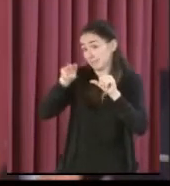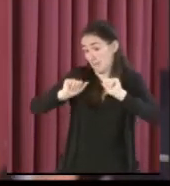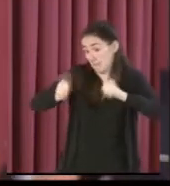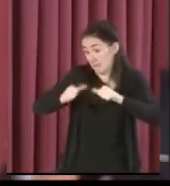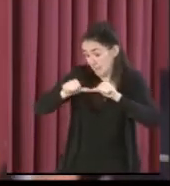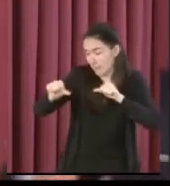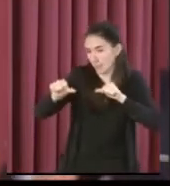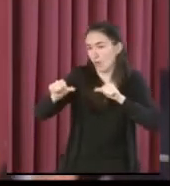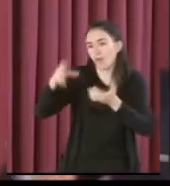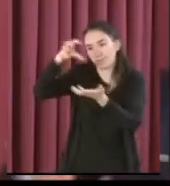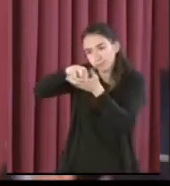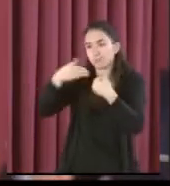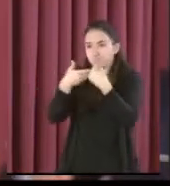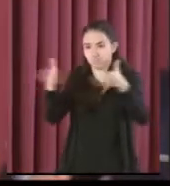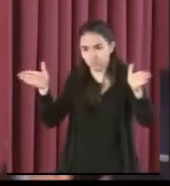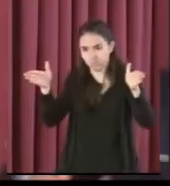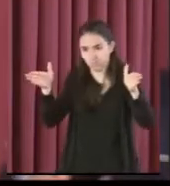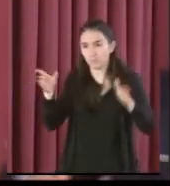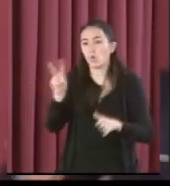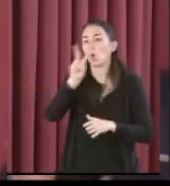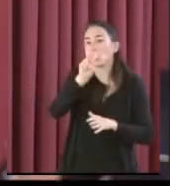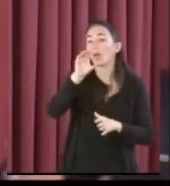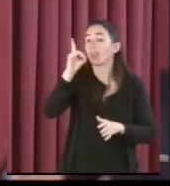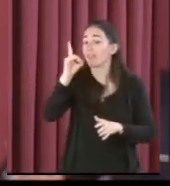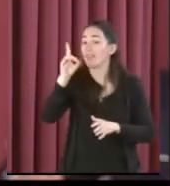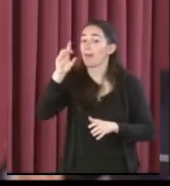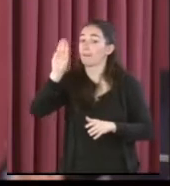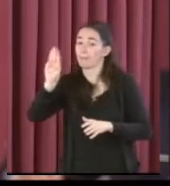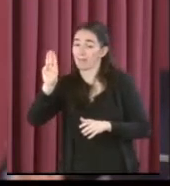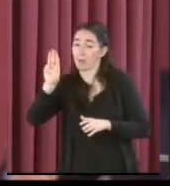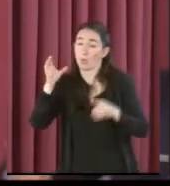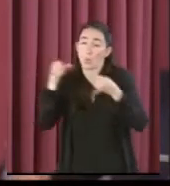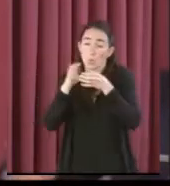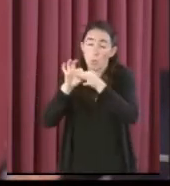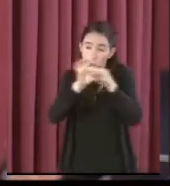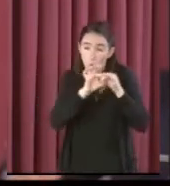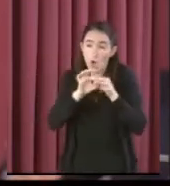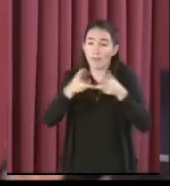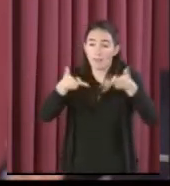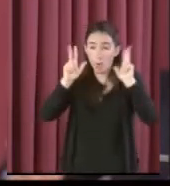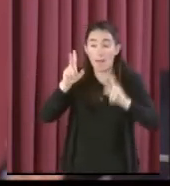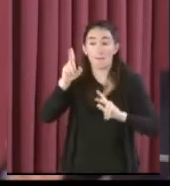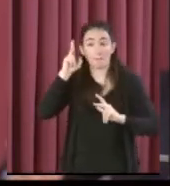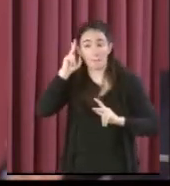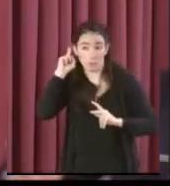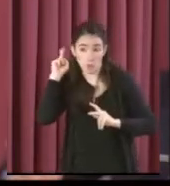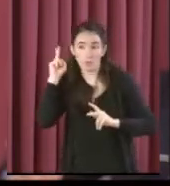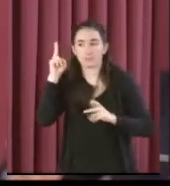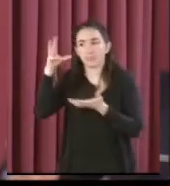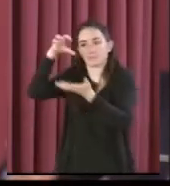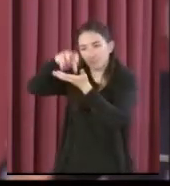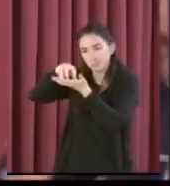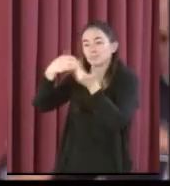por la UDP, y aprovecho para saludar a su presidente Saturnino, que nos acompaña, y se ubicará en la Plaza de los Derechos